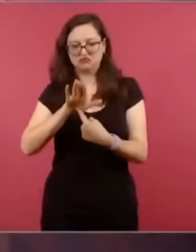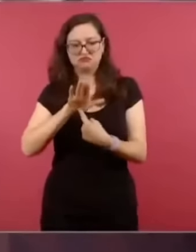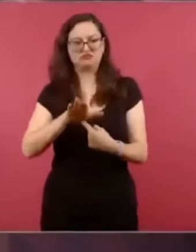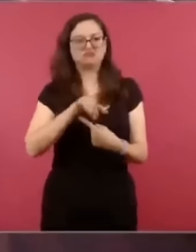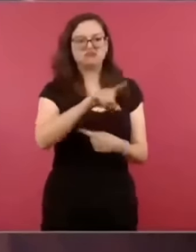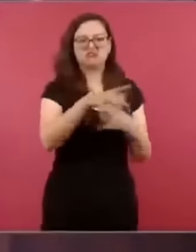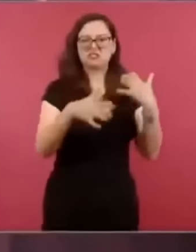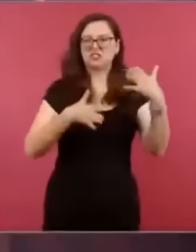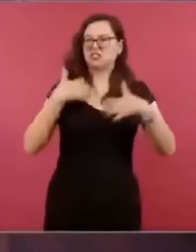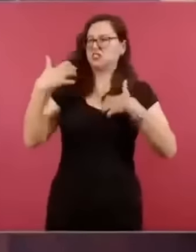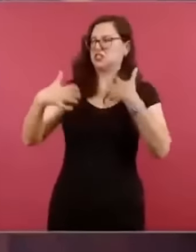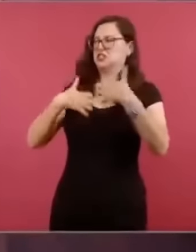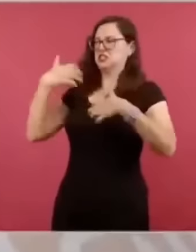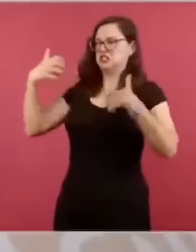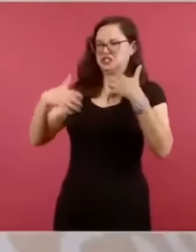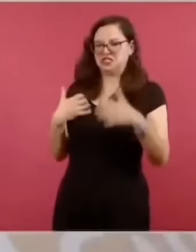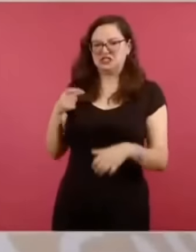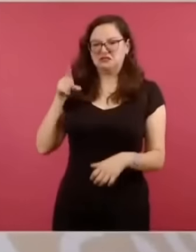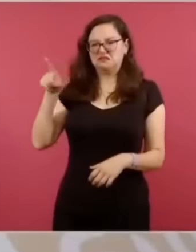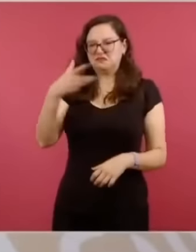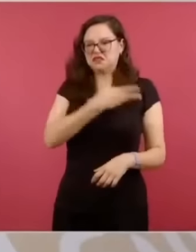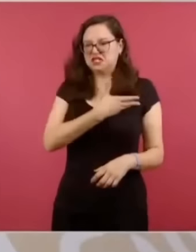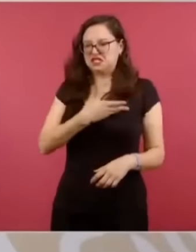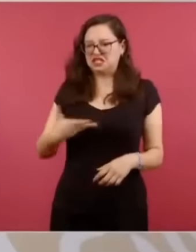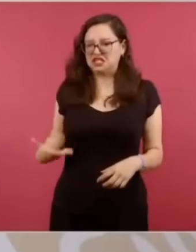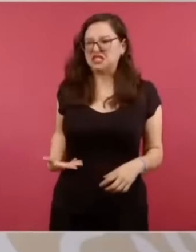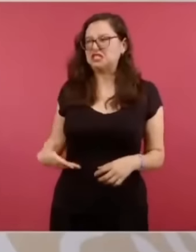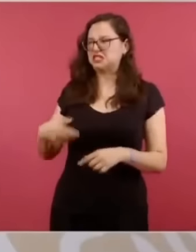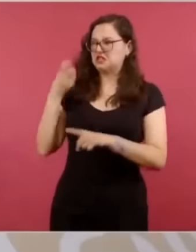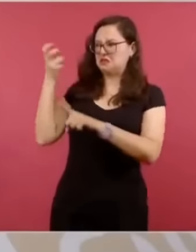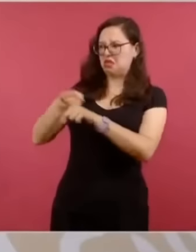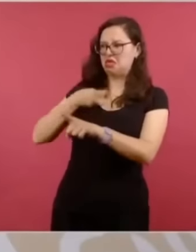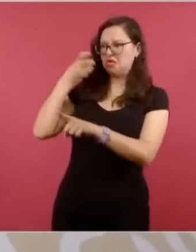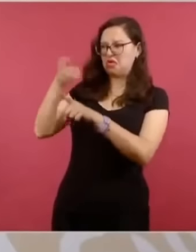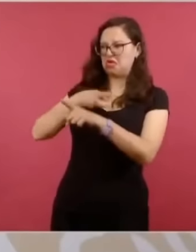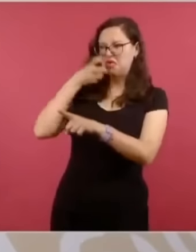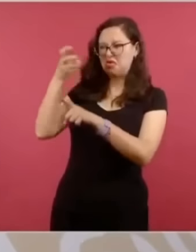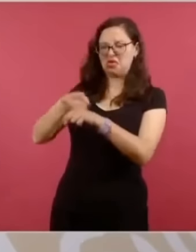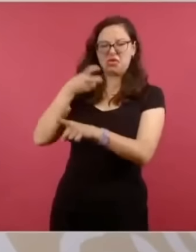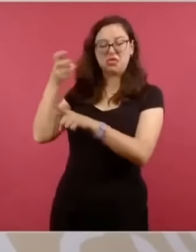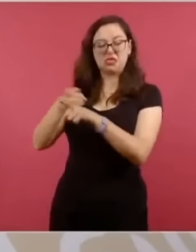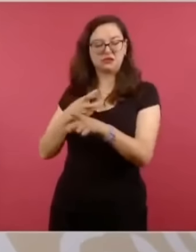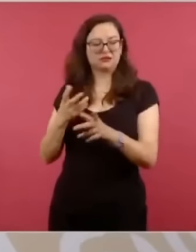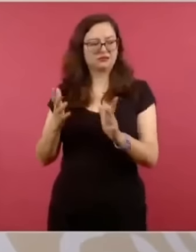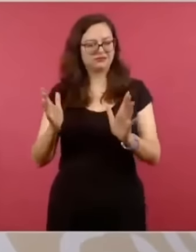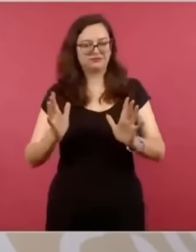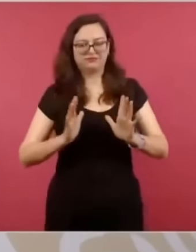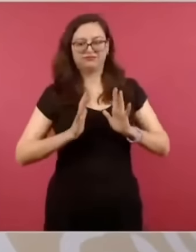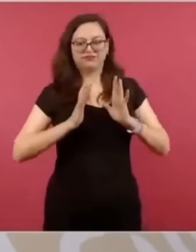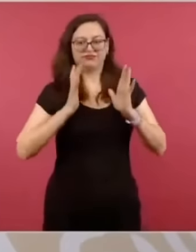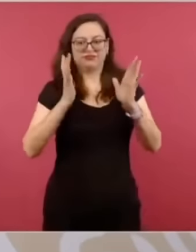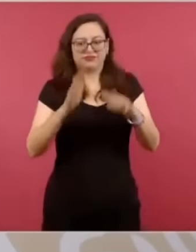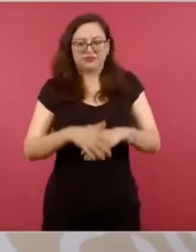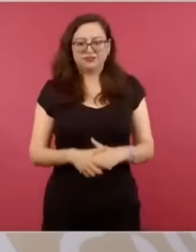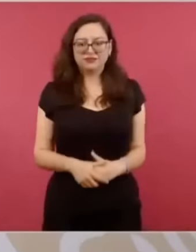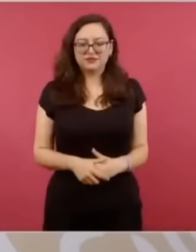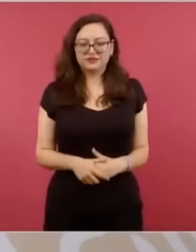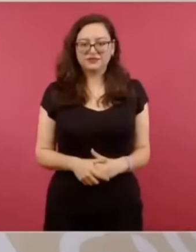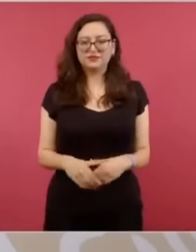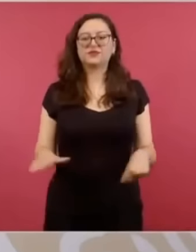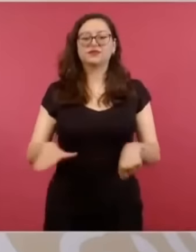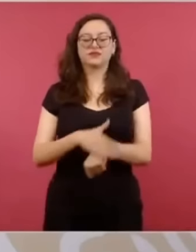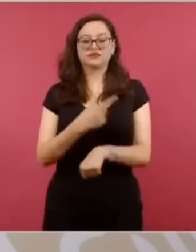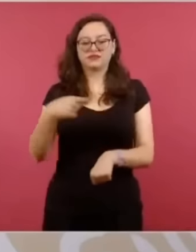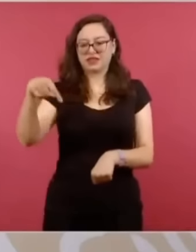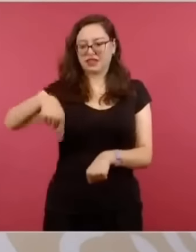llamándome miserable porque le doy a conocer esta